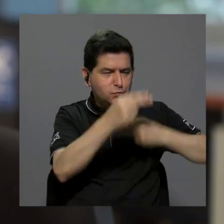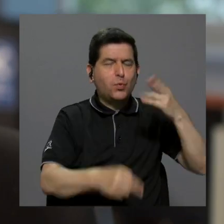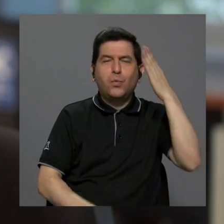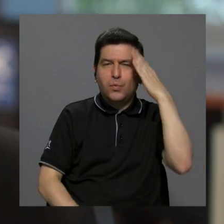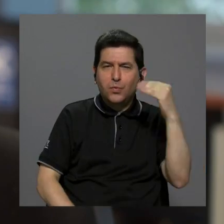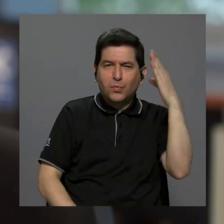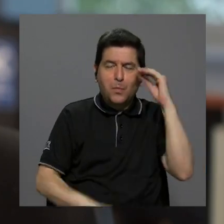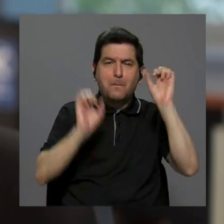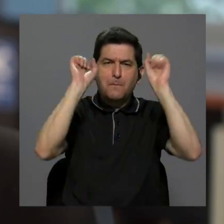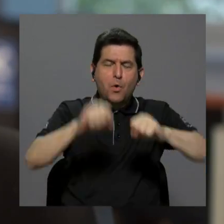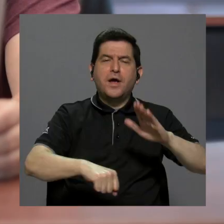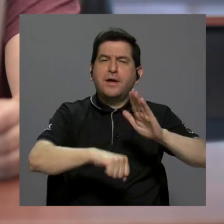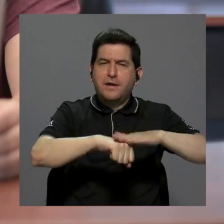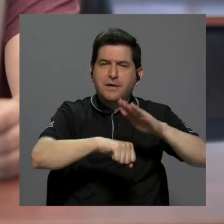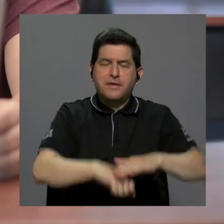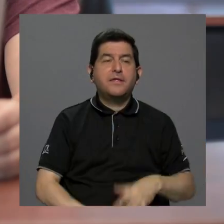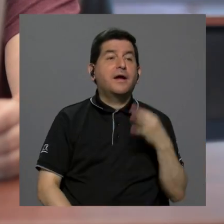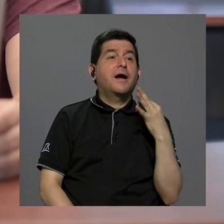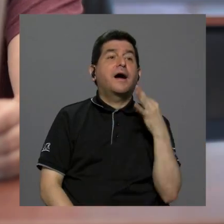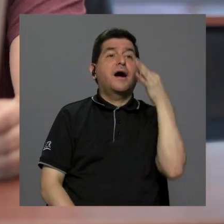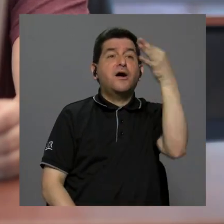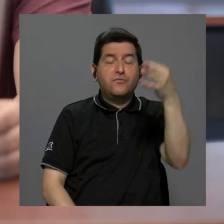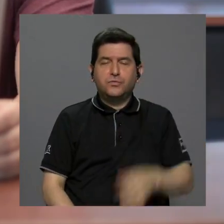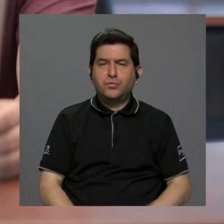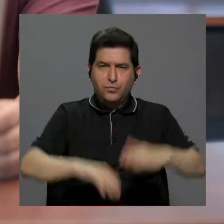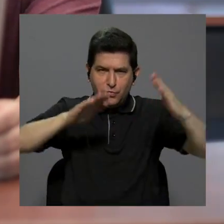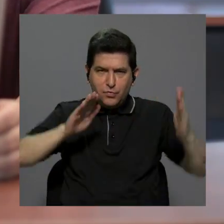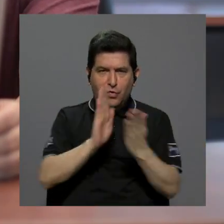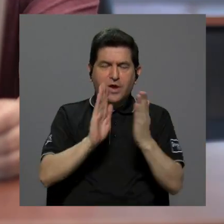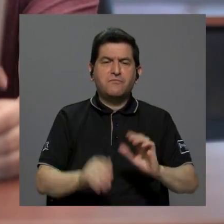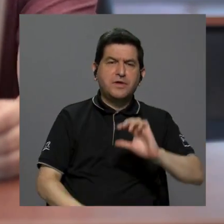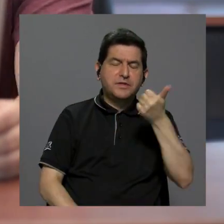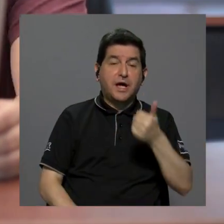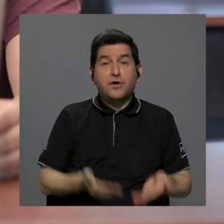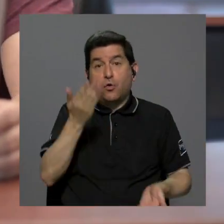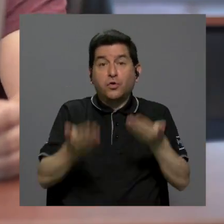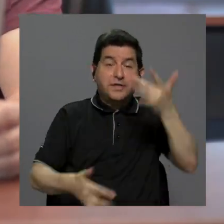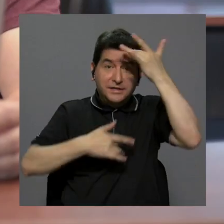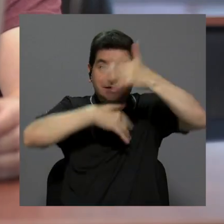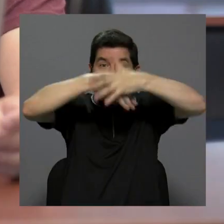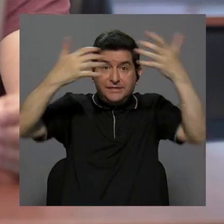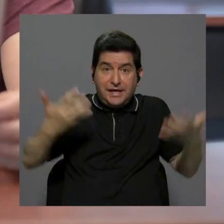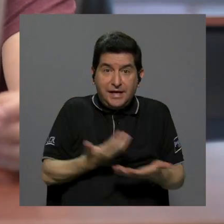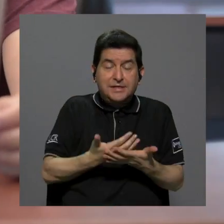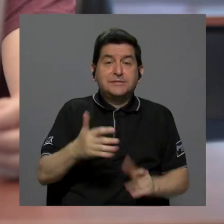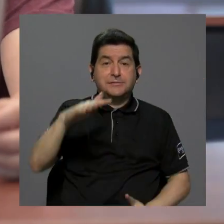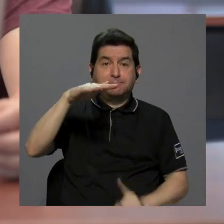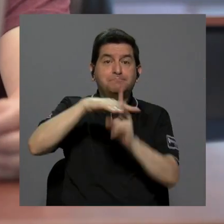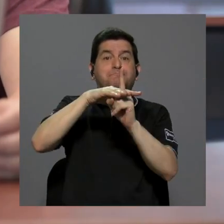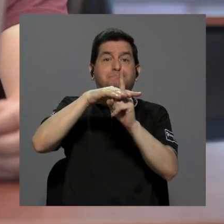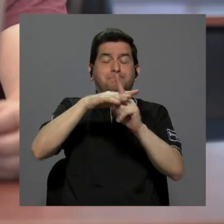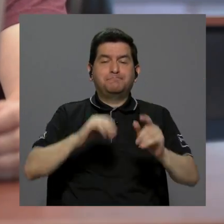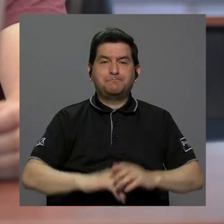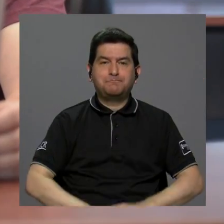y experiencia pueden permitir en un futuro afrontar otra eventual pandemia.